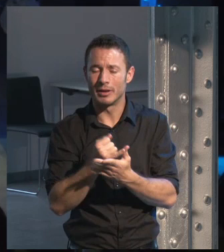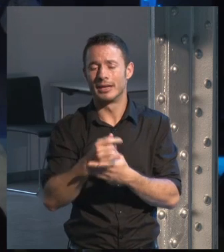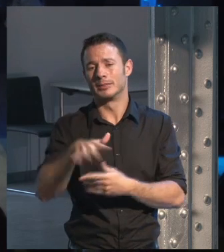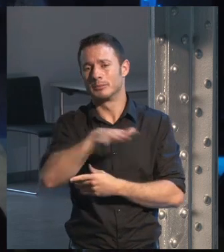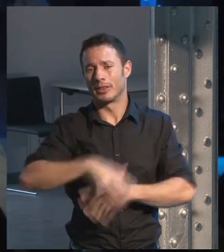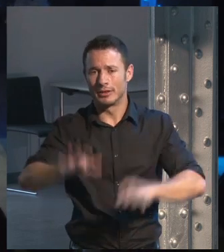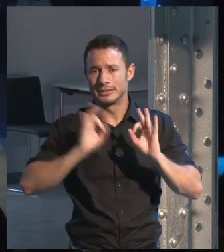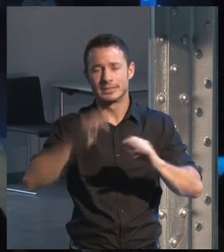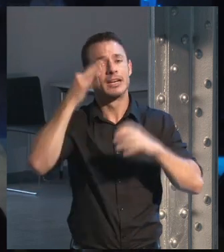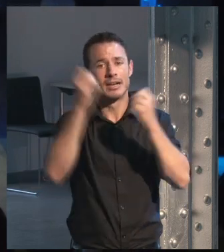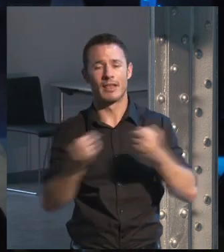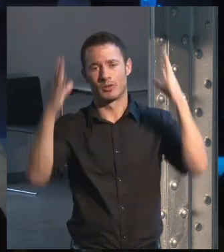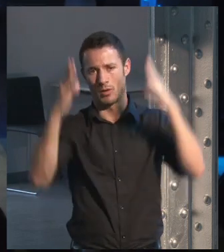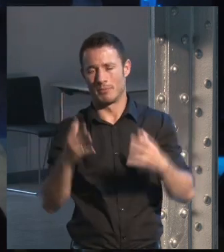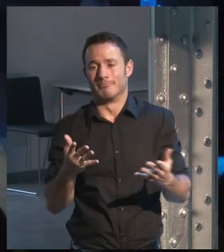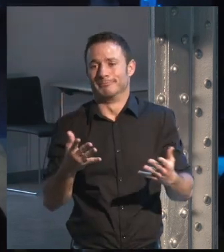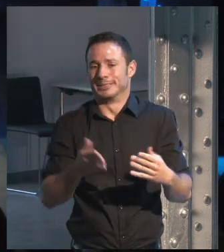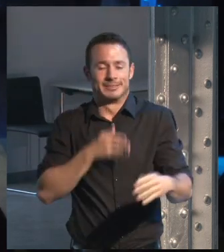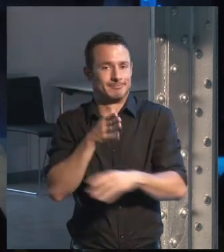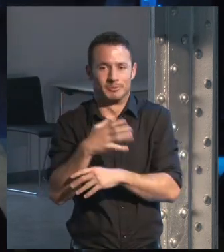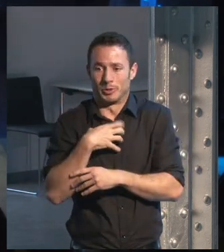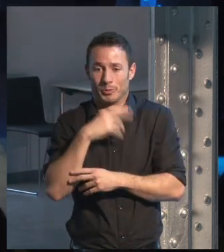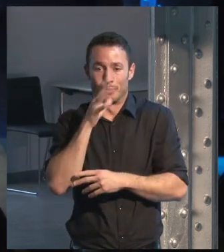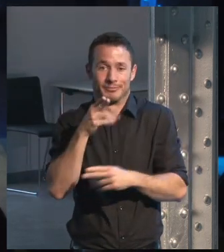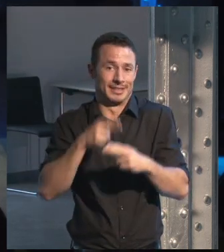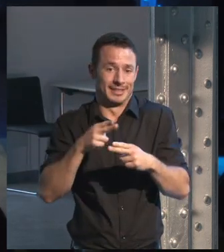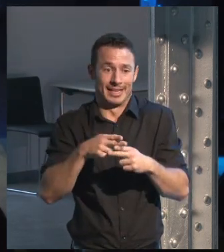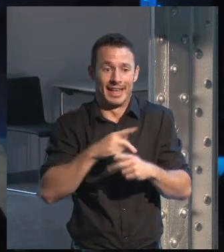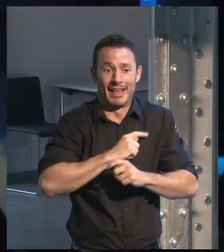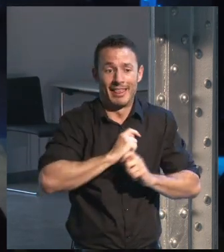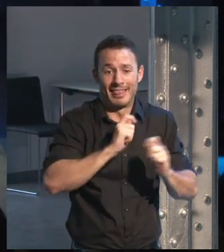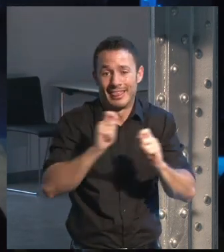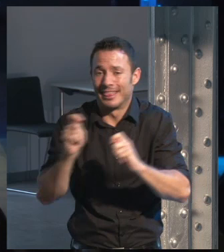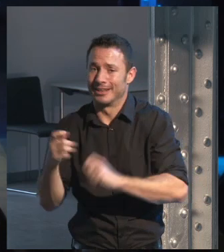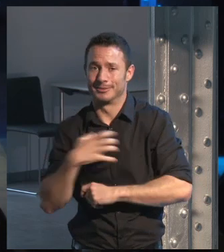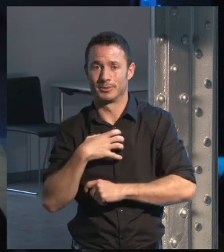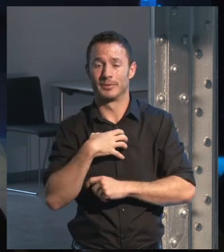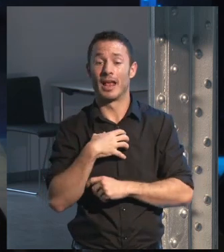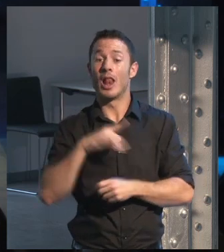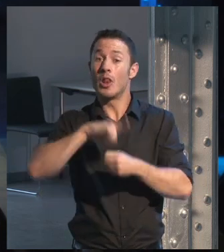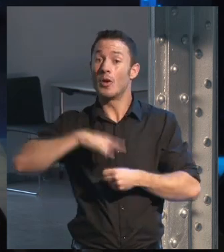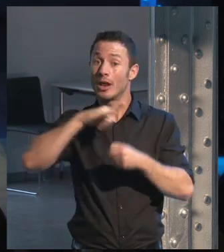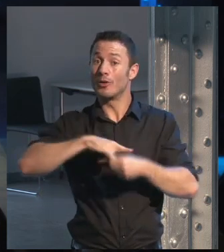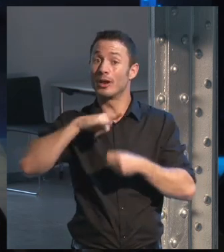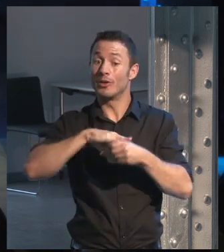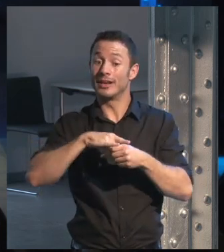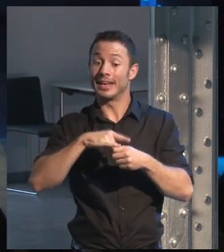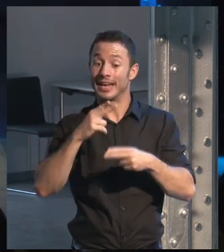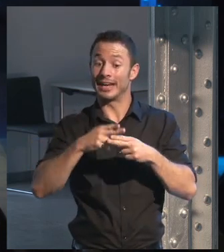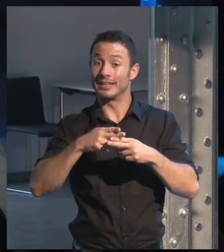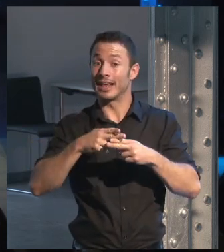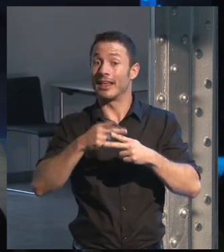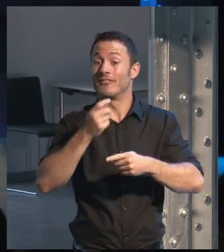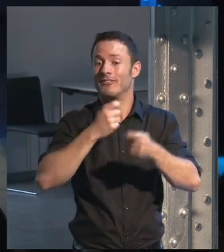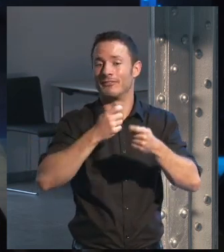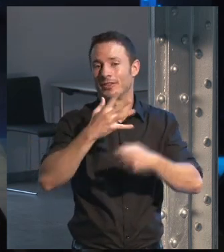realidad virtual y no nos es posible dar entradas a todos. Sabed que las entradas se abren cada lunes y que es muy importante que estéis